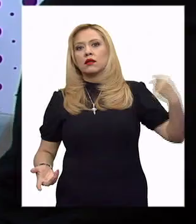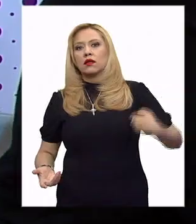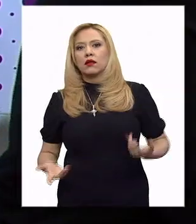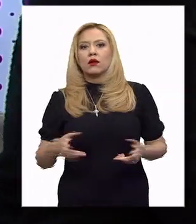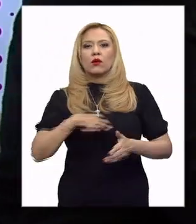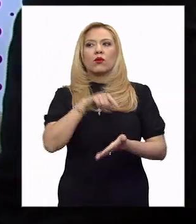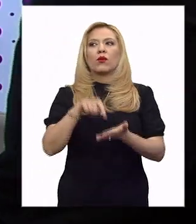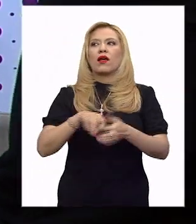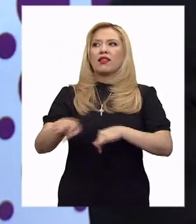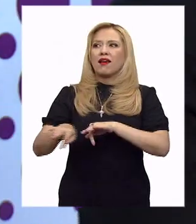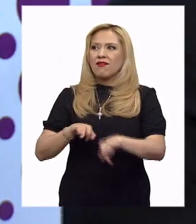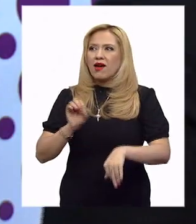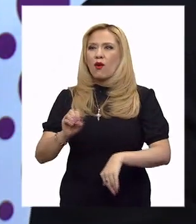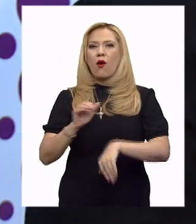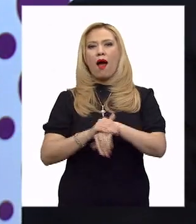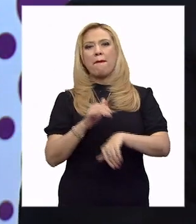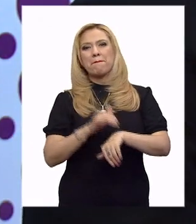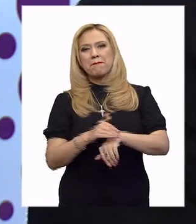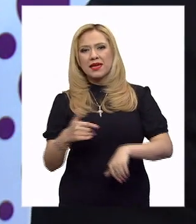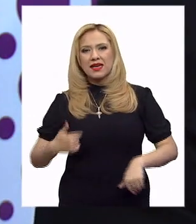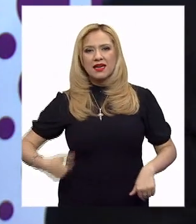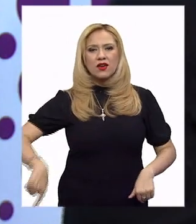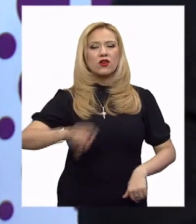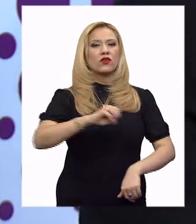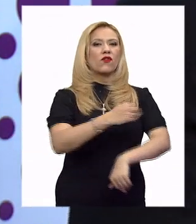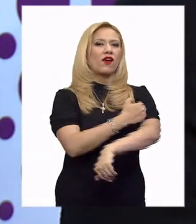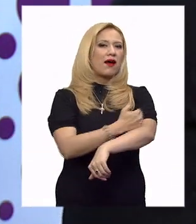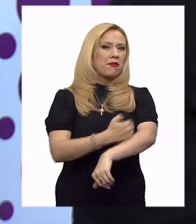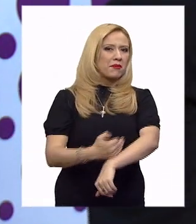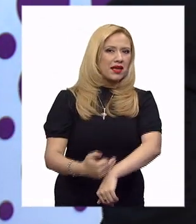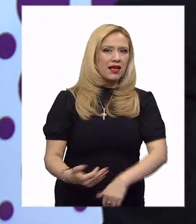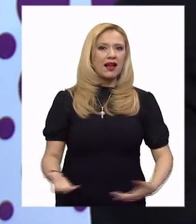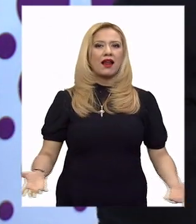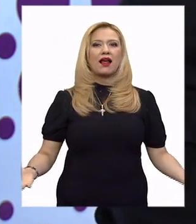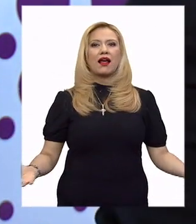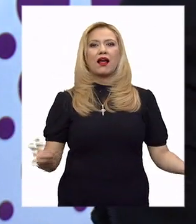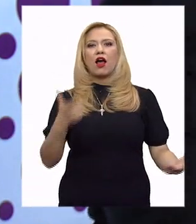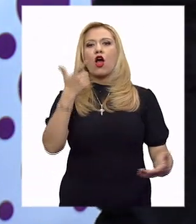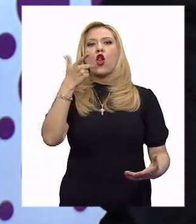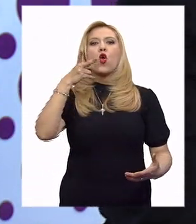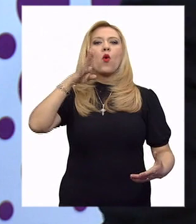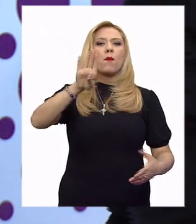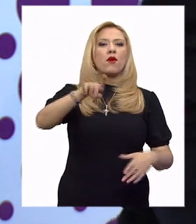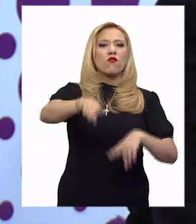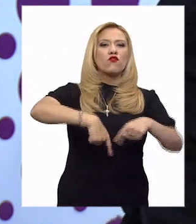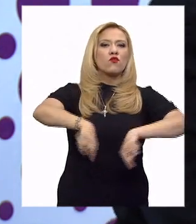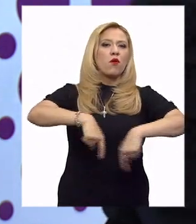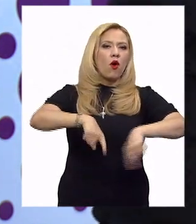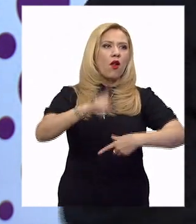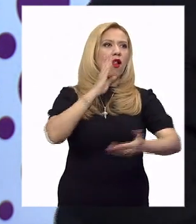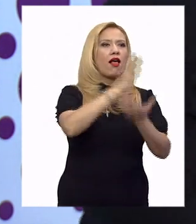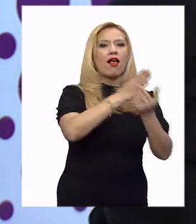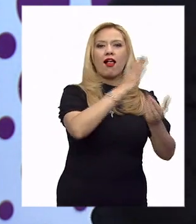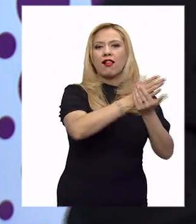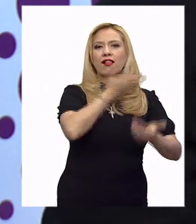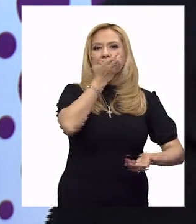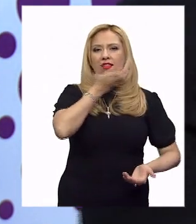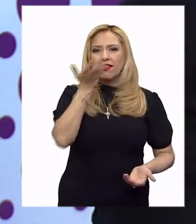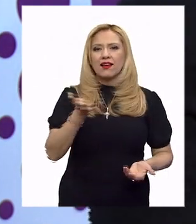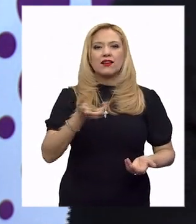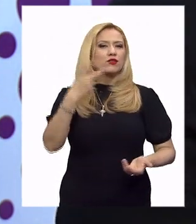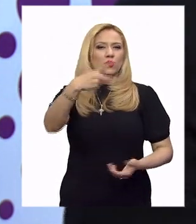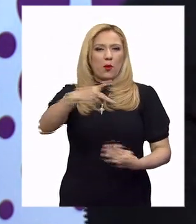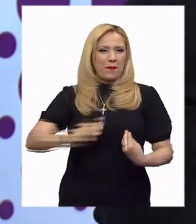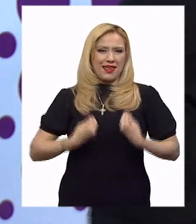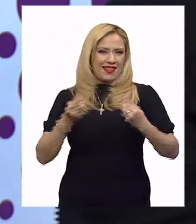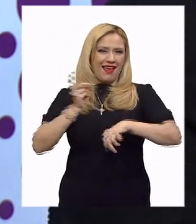trabajamos, los amigos que tenemos, la familia que hay, el club de fútbol donde vamos, es decir, en nuestra